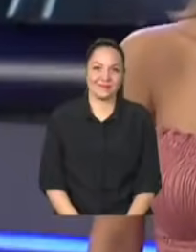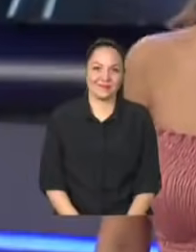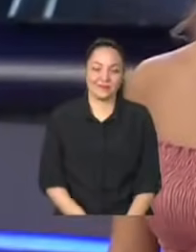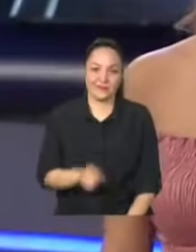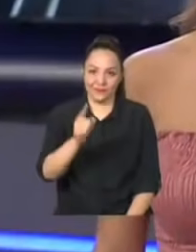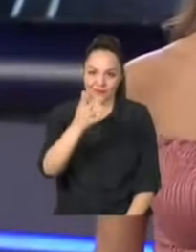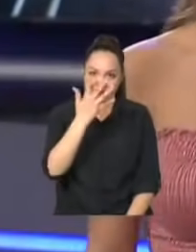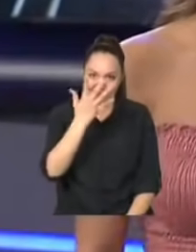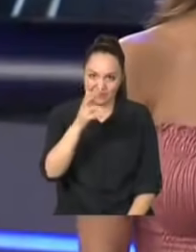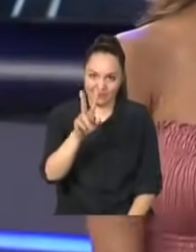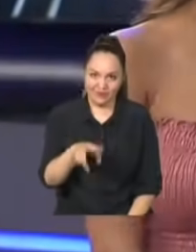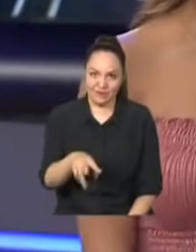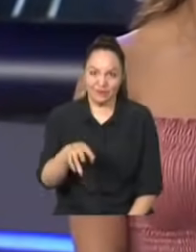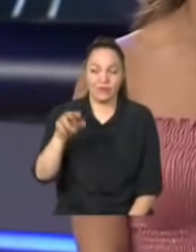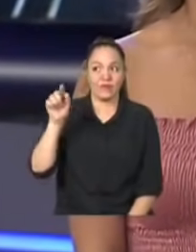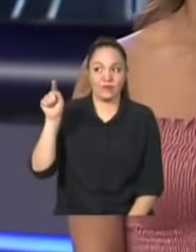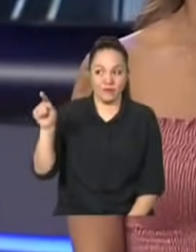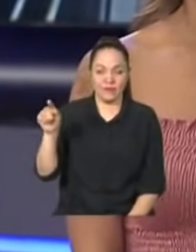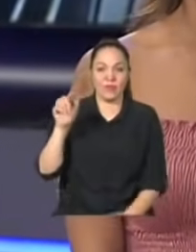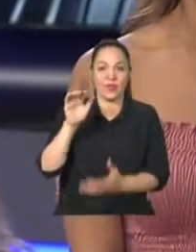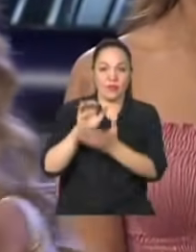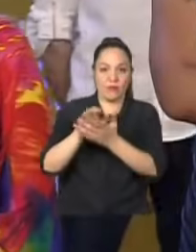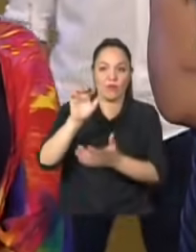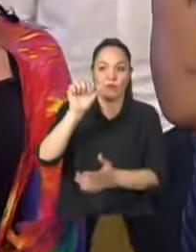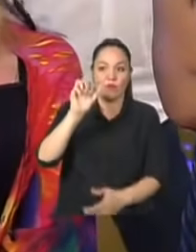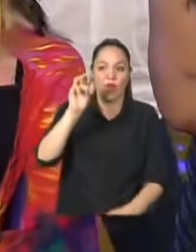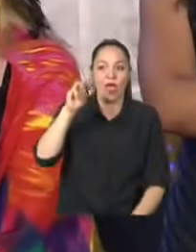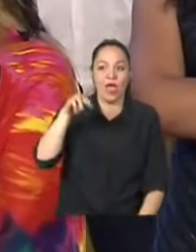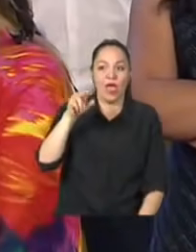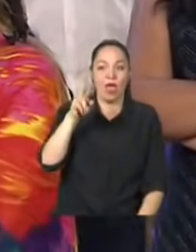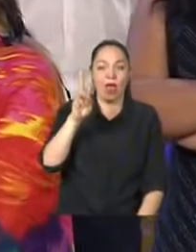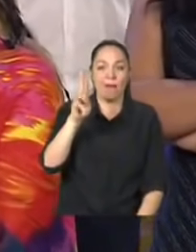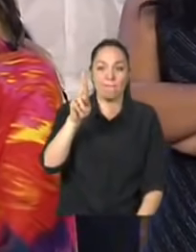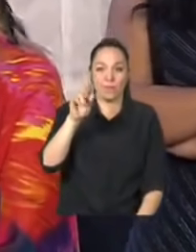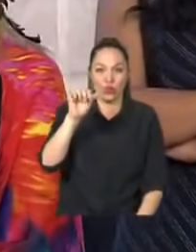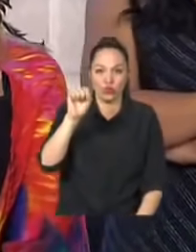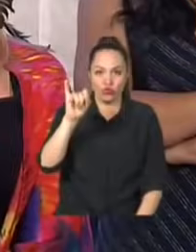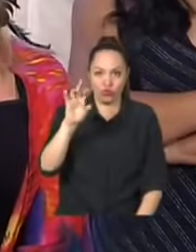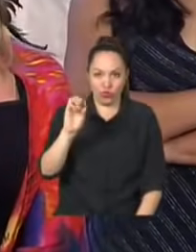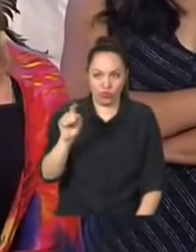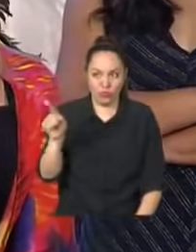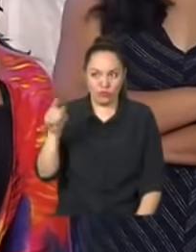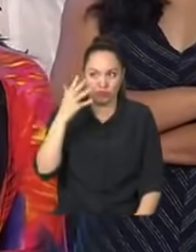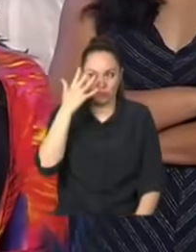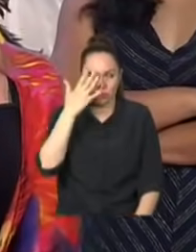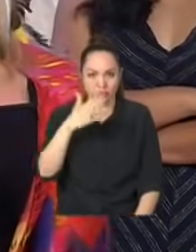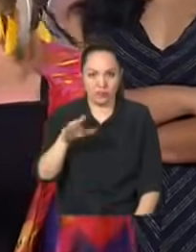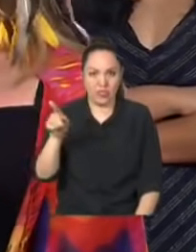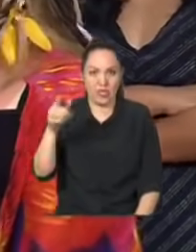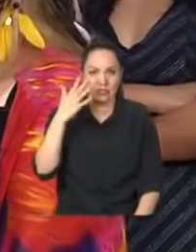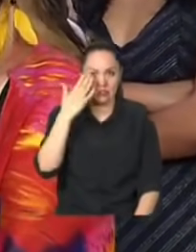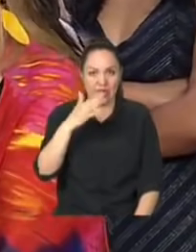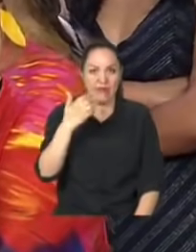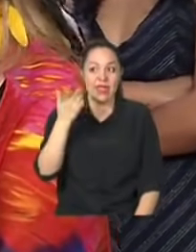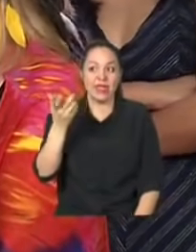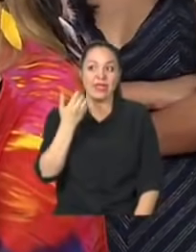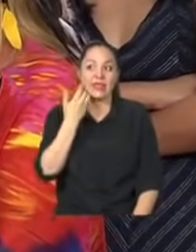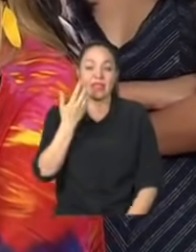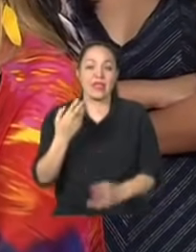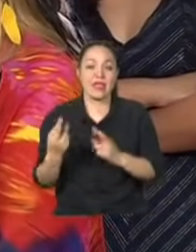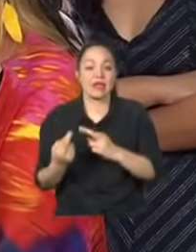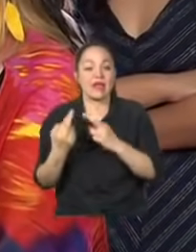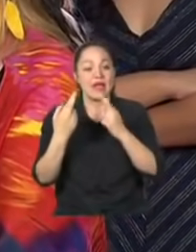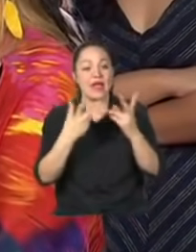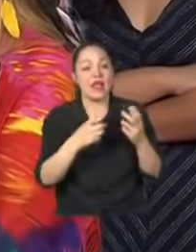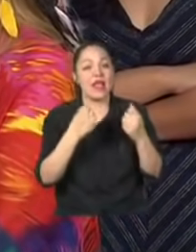serio, ¿verdad? ¿Don Ambrosio? ¡Don Ambrosio! No, es otra cosa. No, no pienses mal la gente. Ella me quiere dar algo. Yo quiero